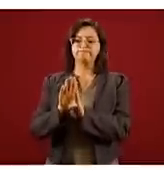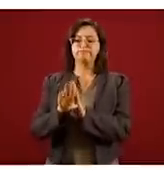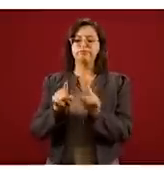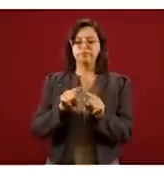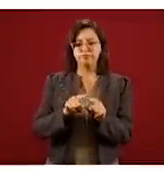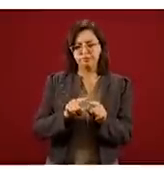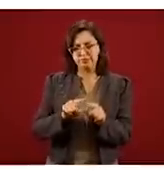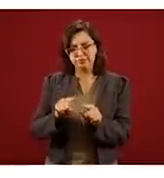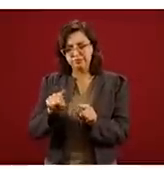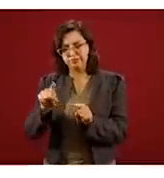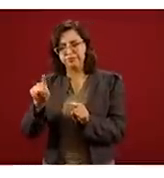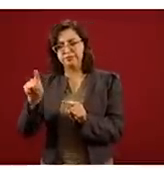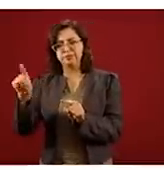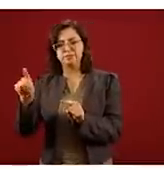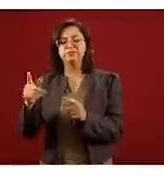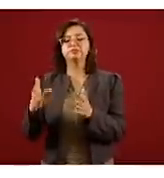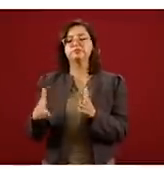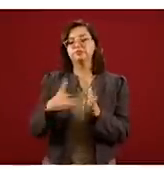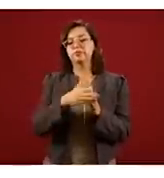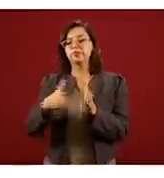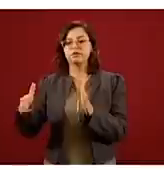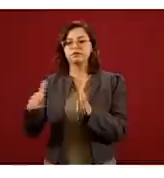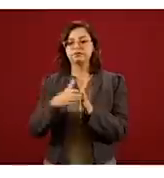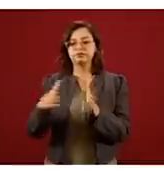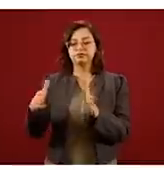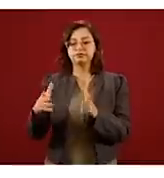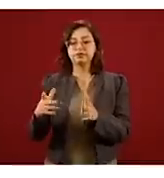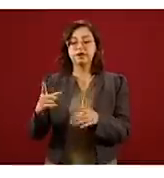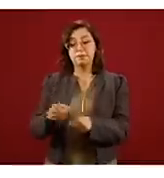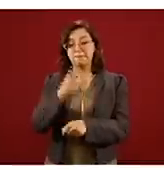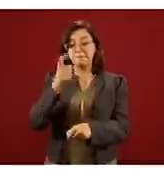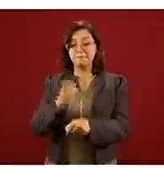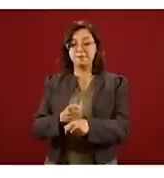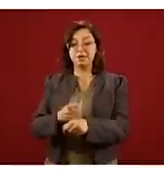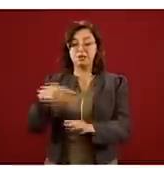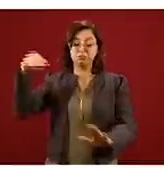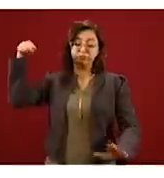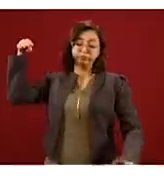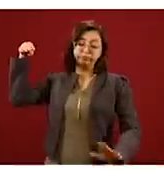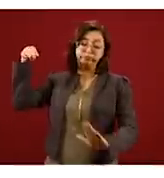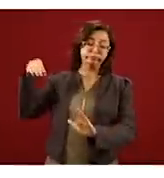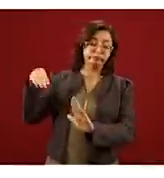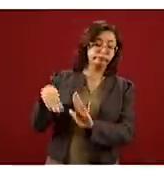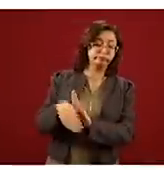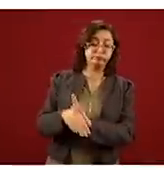Logramos durante estos meses detener la caída de la producción,